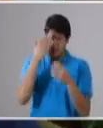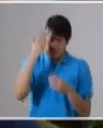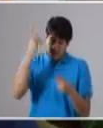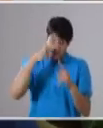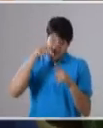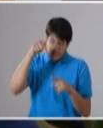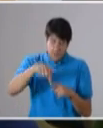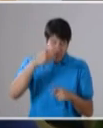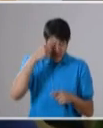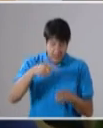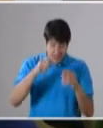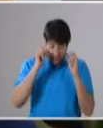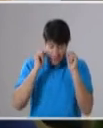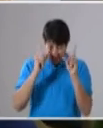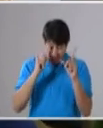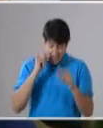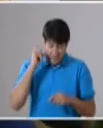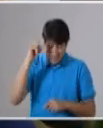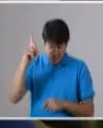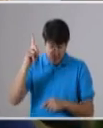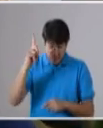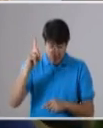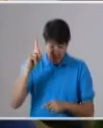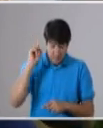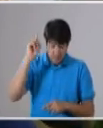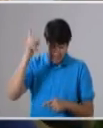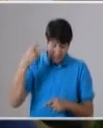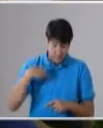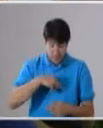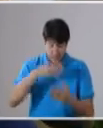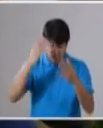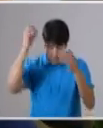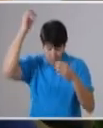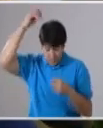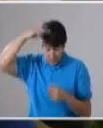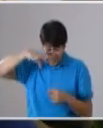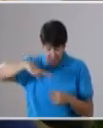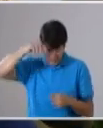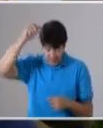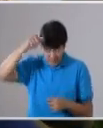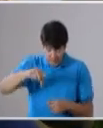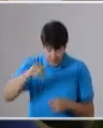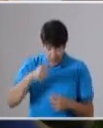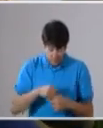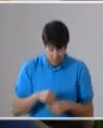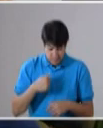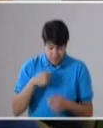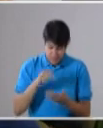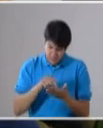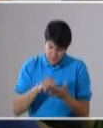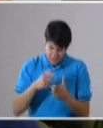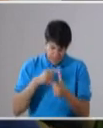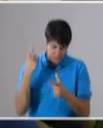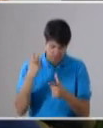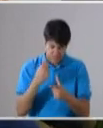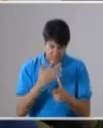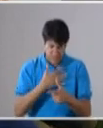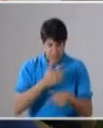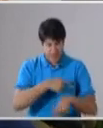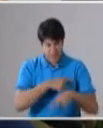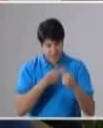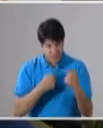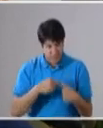tan impresionante, Señor, con el cual nos bendices hoy. Yo te ruego con todo mi corazón,